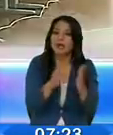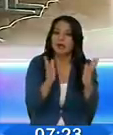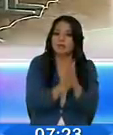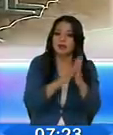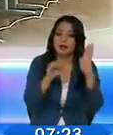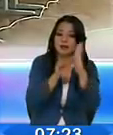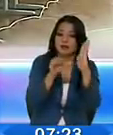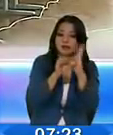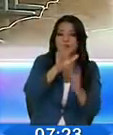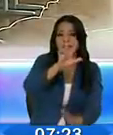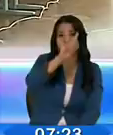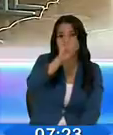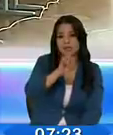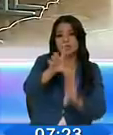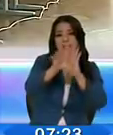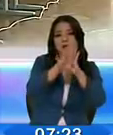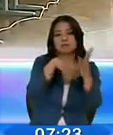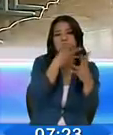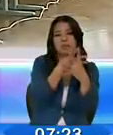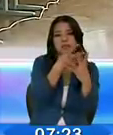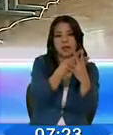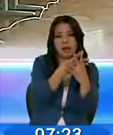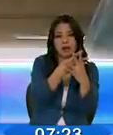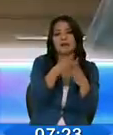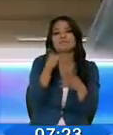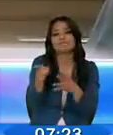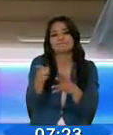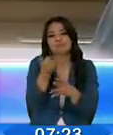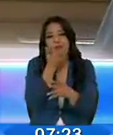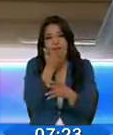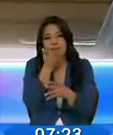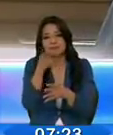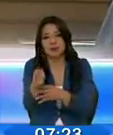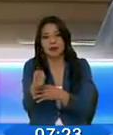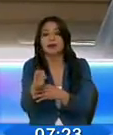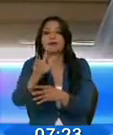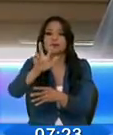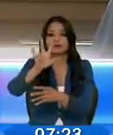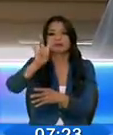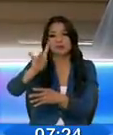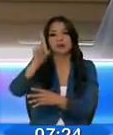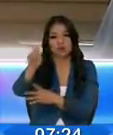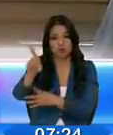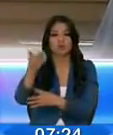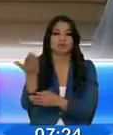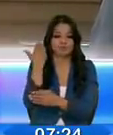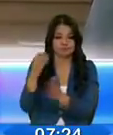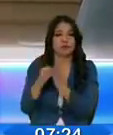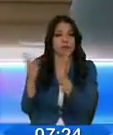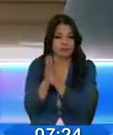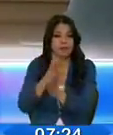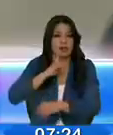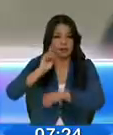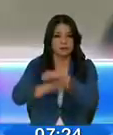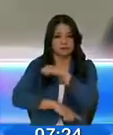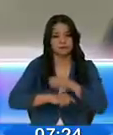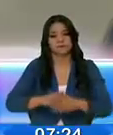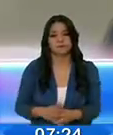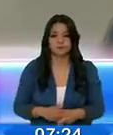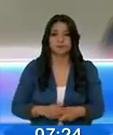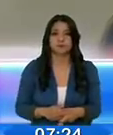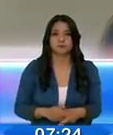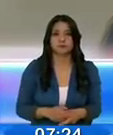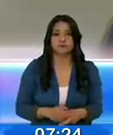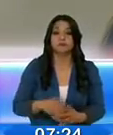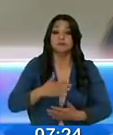artículo 370 del Código Orgánico Integral Penal y no el 371 como se lo hizo para sancionarlos. En mi